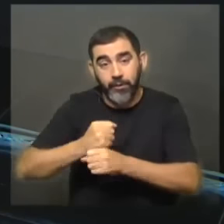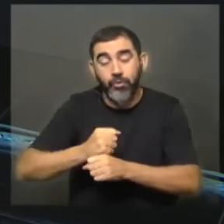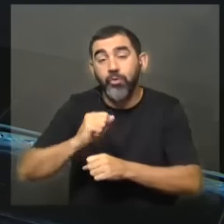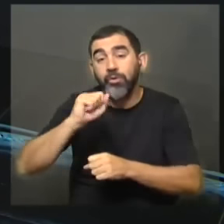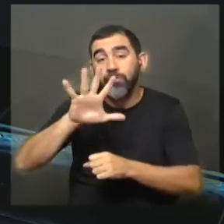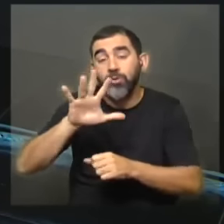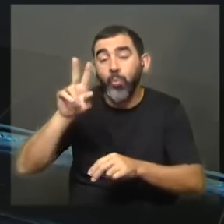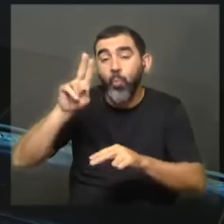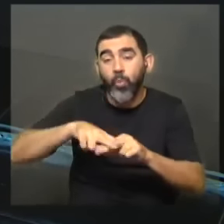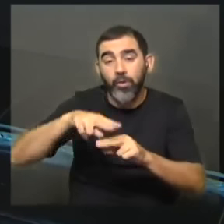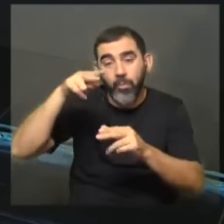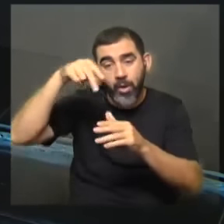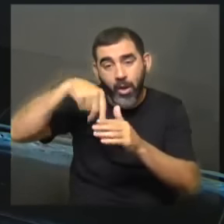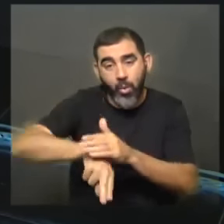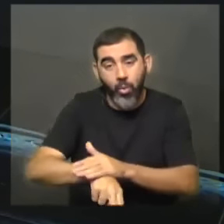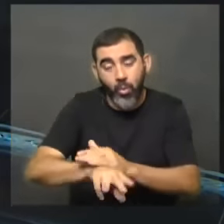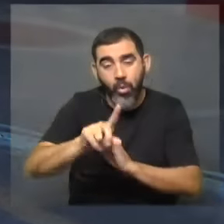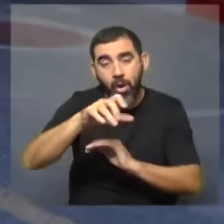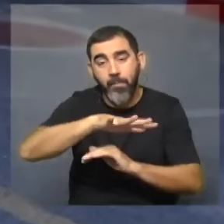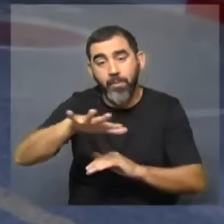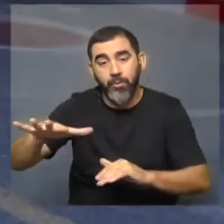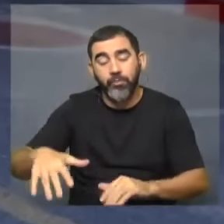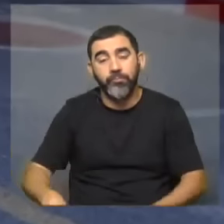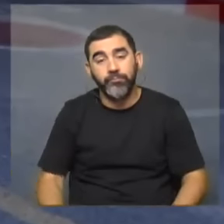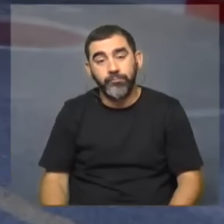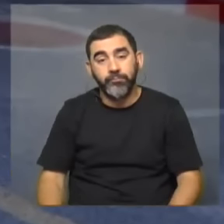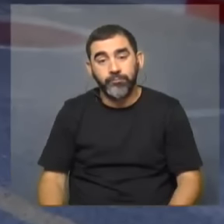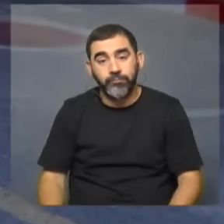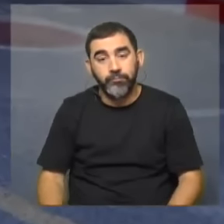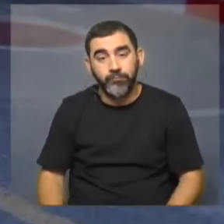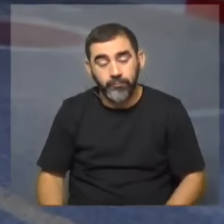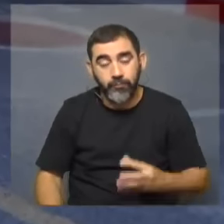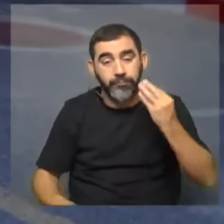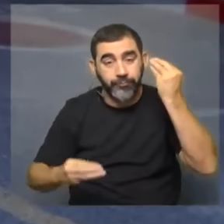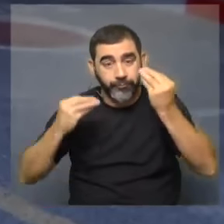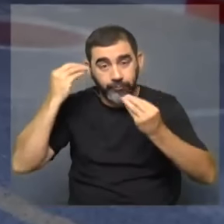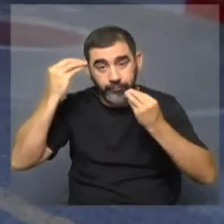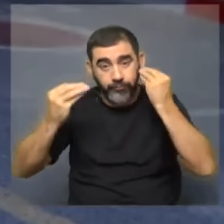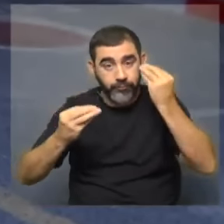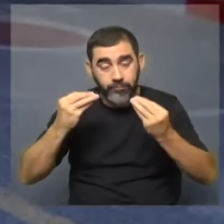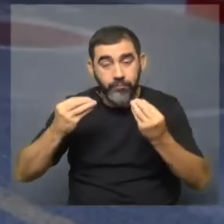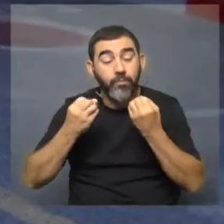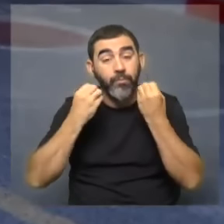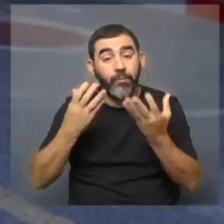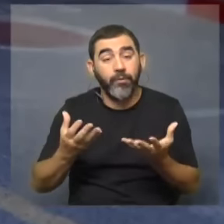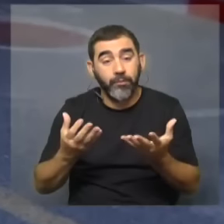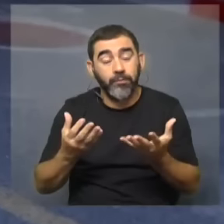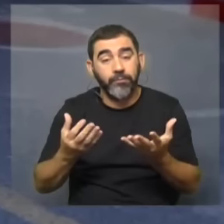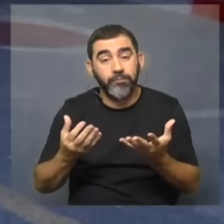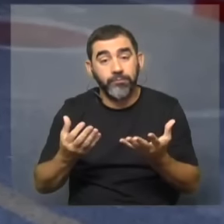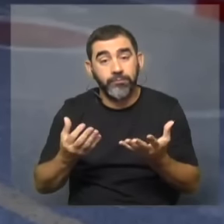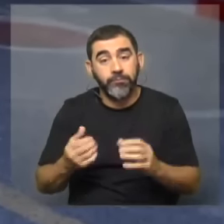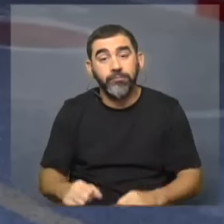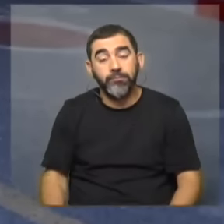cinco fallecimientos por ahogamiento evidentemente de mucha preocupación porque